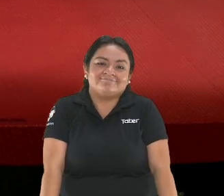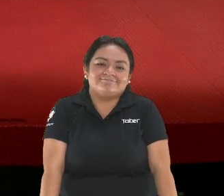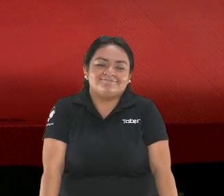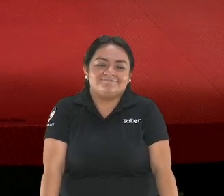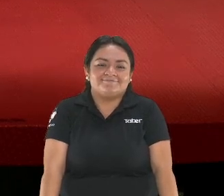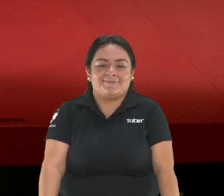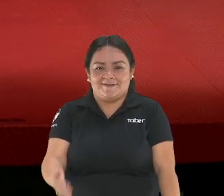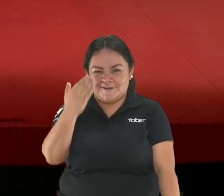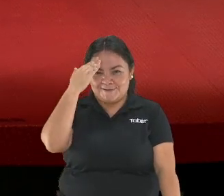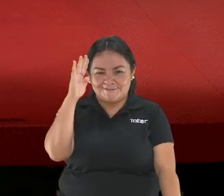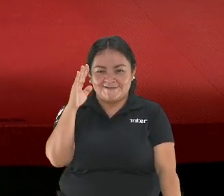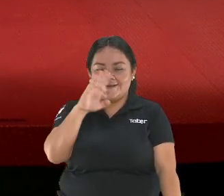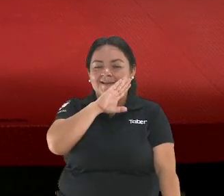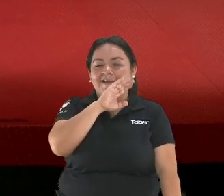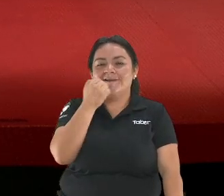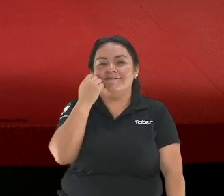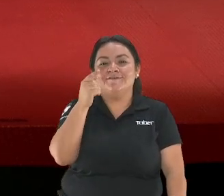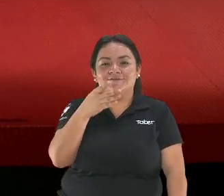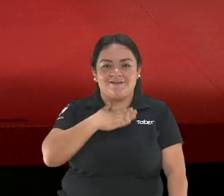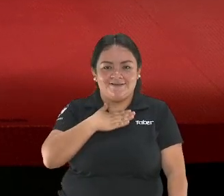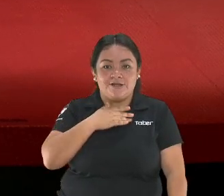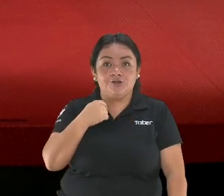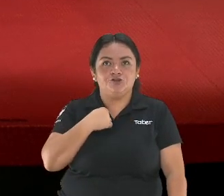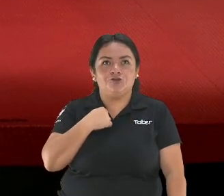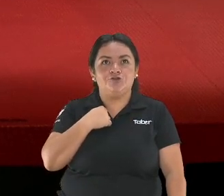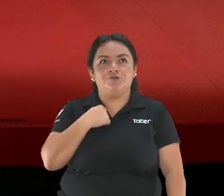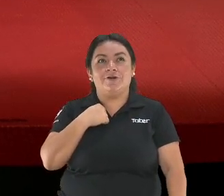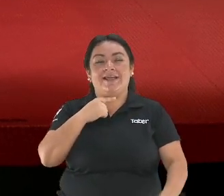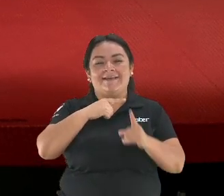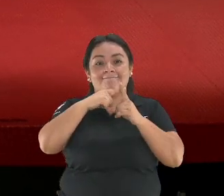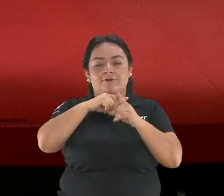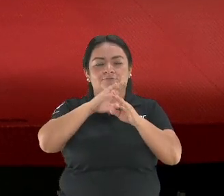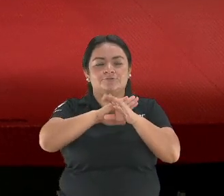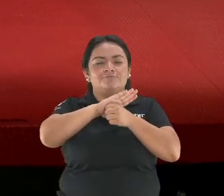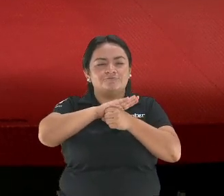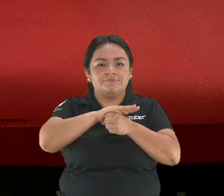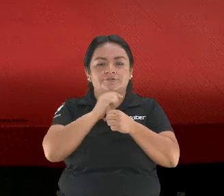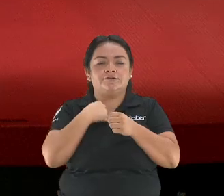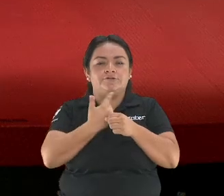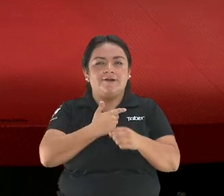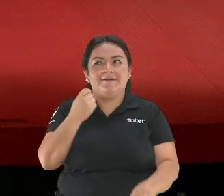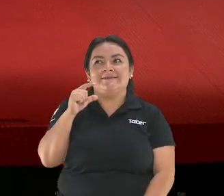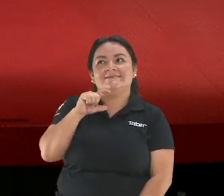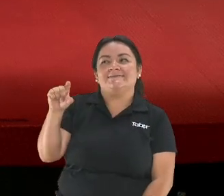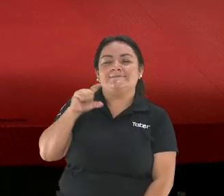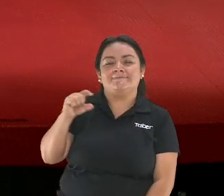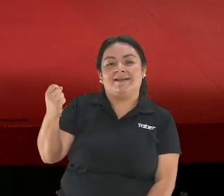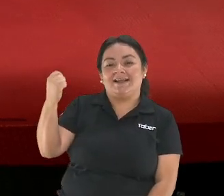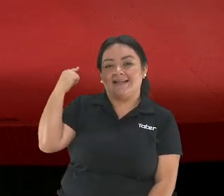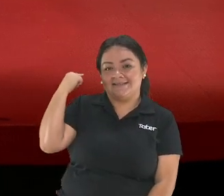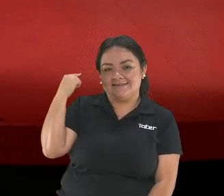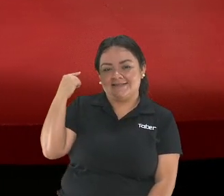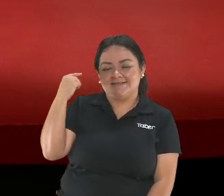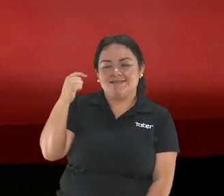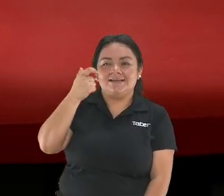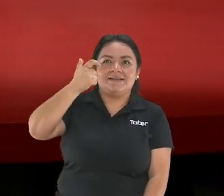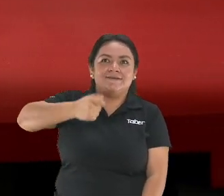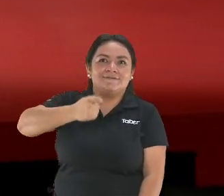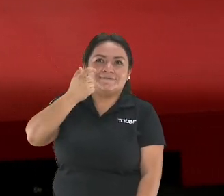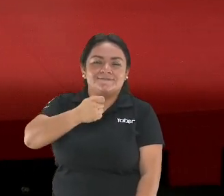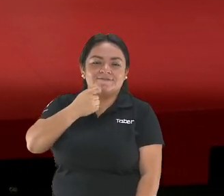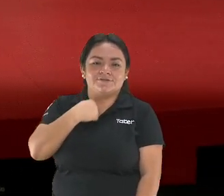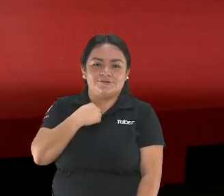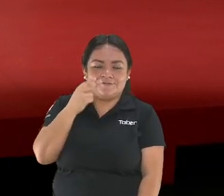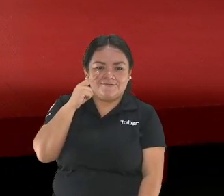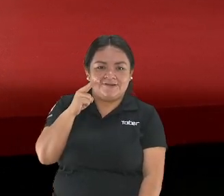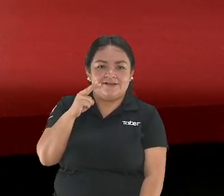yo no sé qué enfermedad tenga usted yo soy hipertenso y hace un par de semanas o meses pues en un tratamiento de